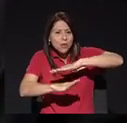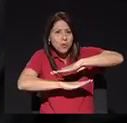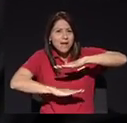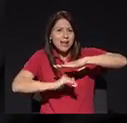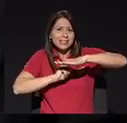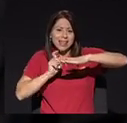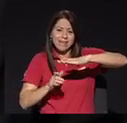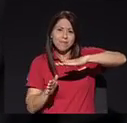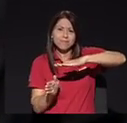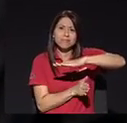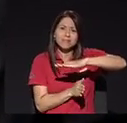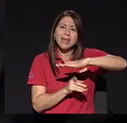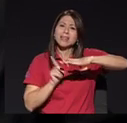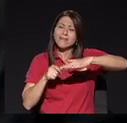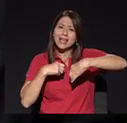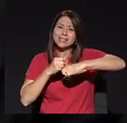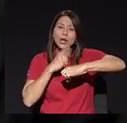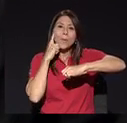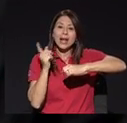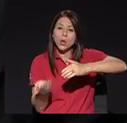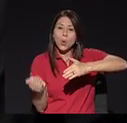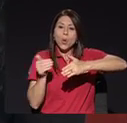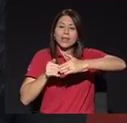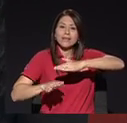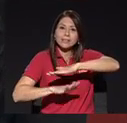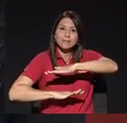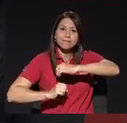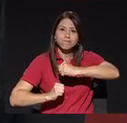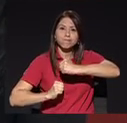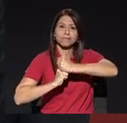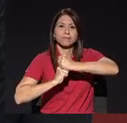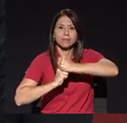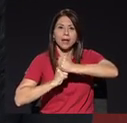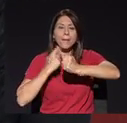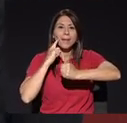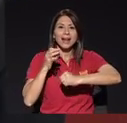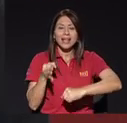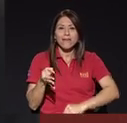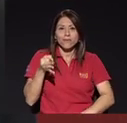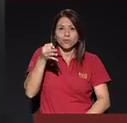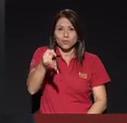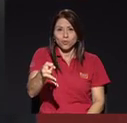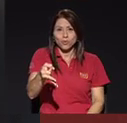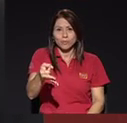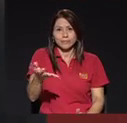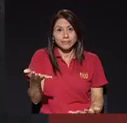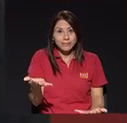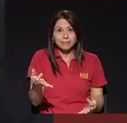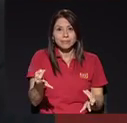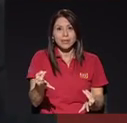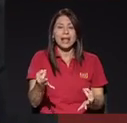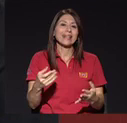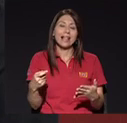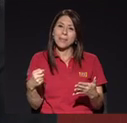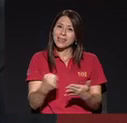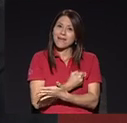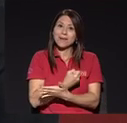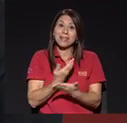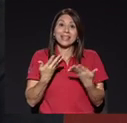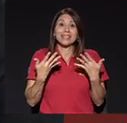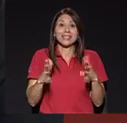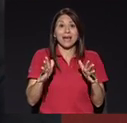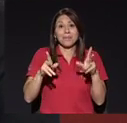pero que esa estructura quede sólida para que a futuro, ¿verdad? Lamentablemente, ya los que